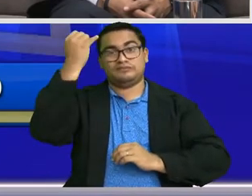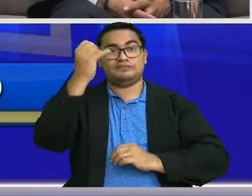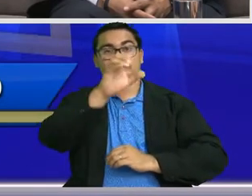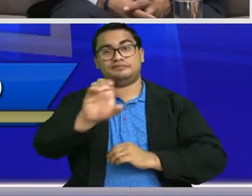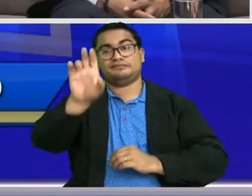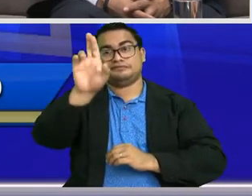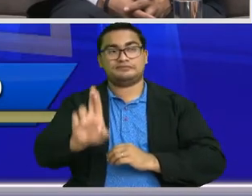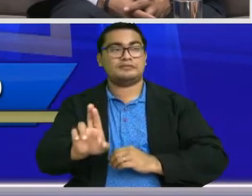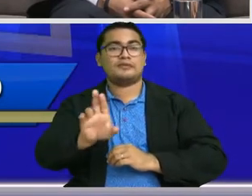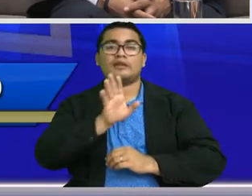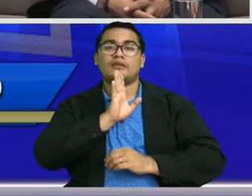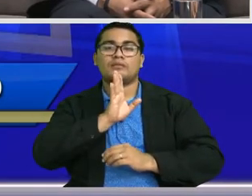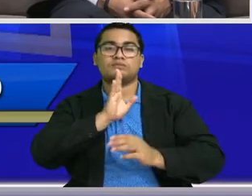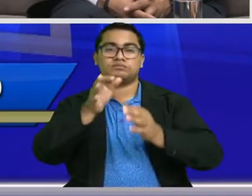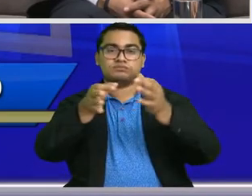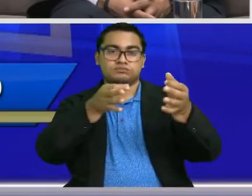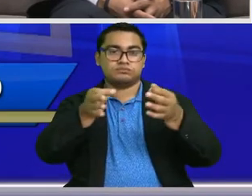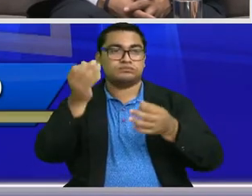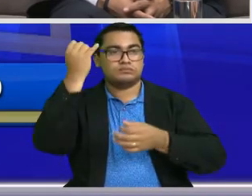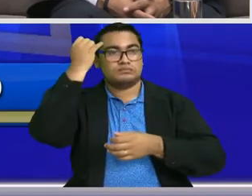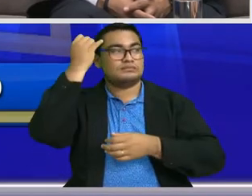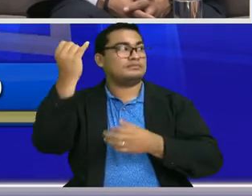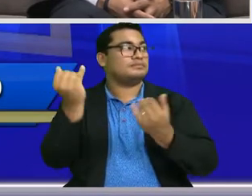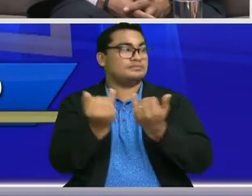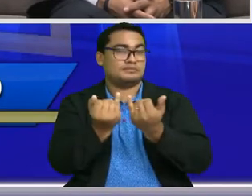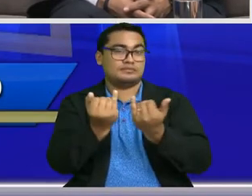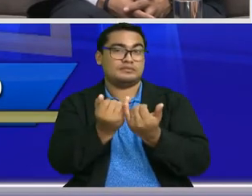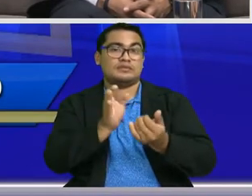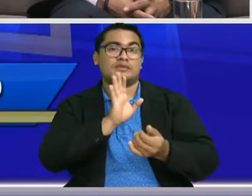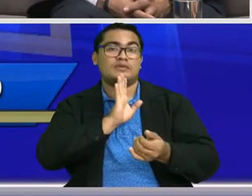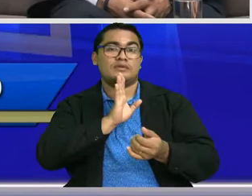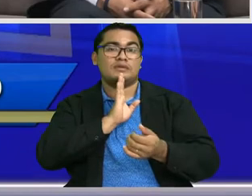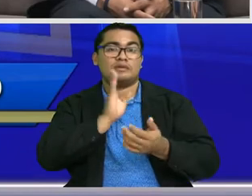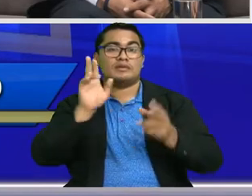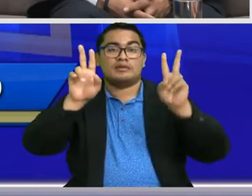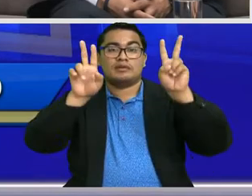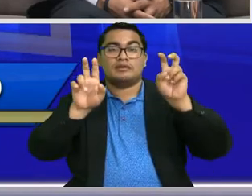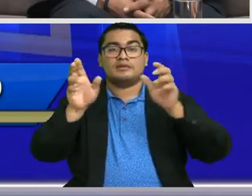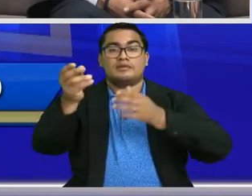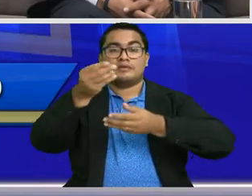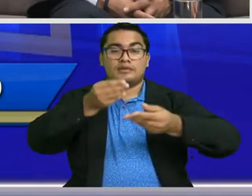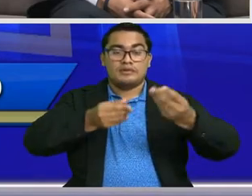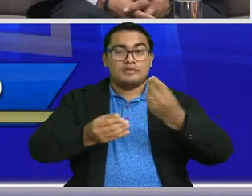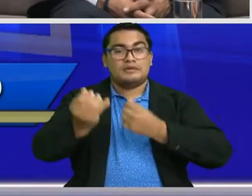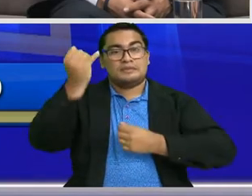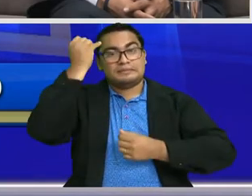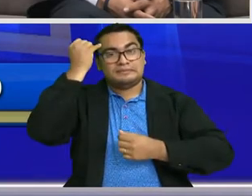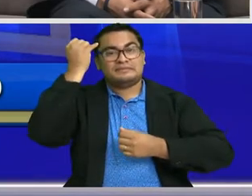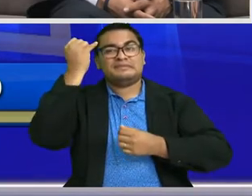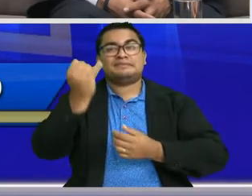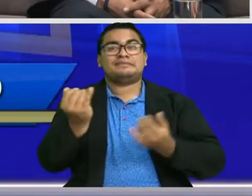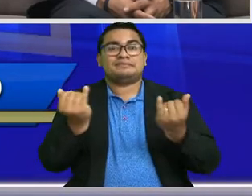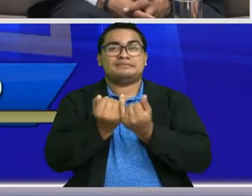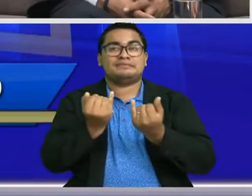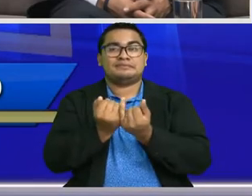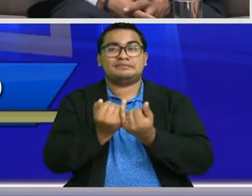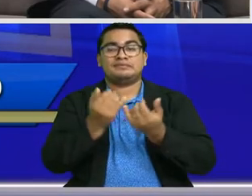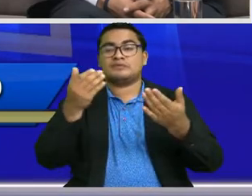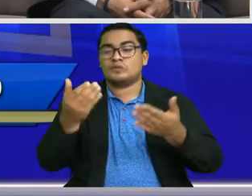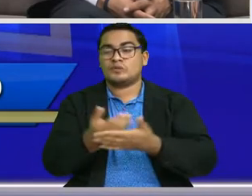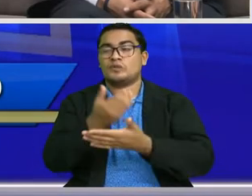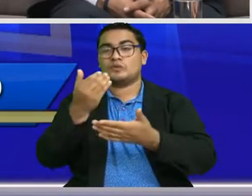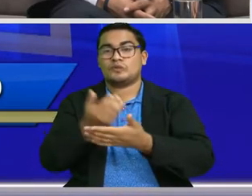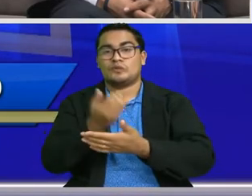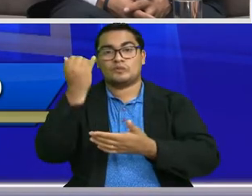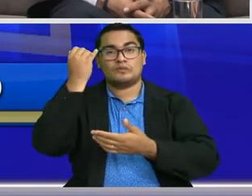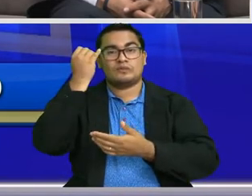sobre la guía del emprendimiento. Vamos a hablar sobre el tema de economía creativa y ahí es donde vamos a hablar sobre el tema de innovación, pero además del